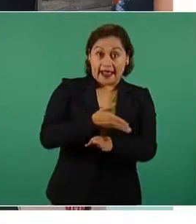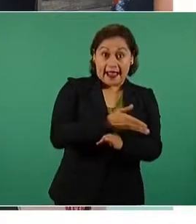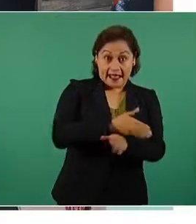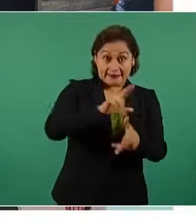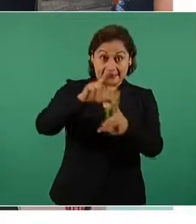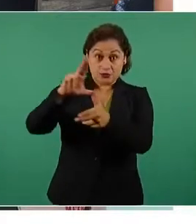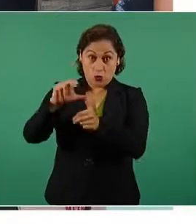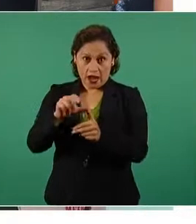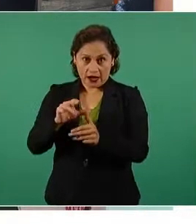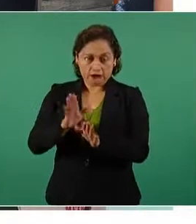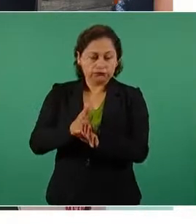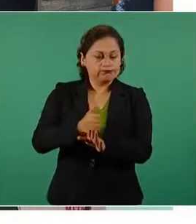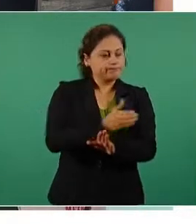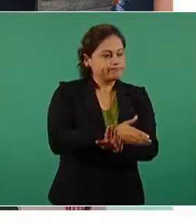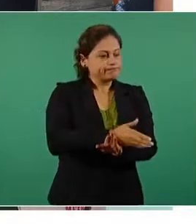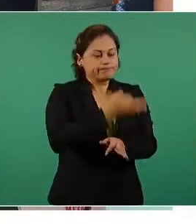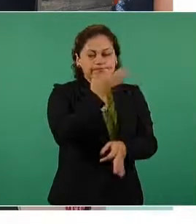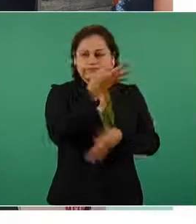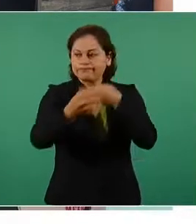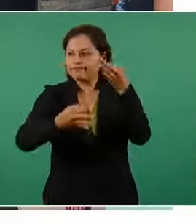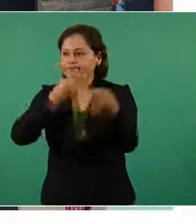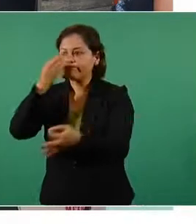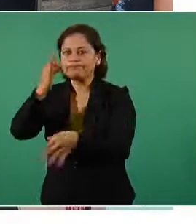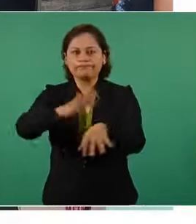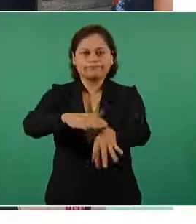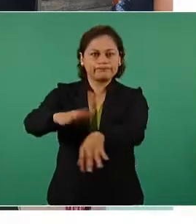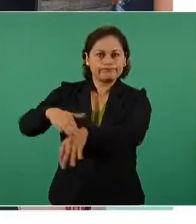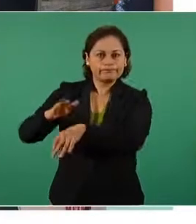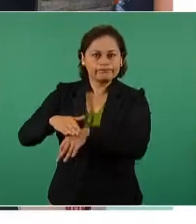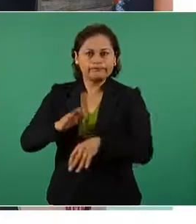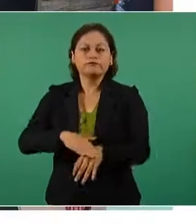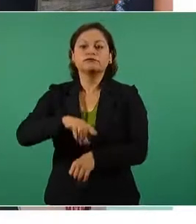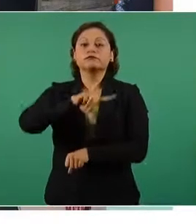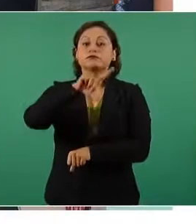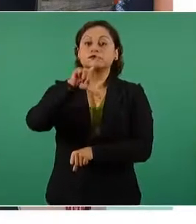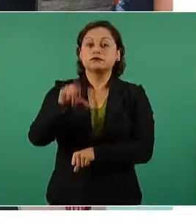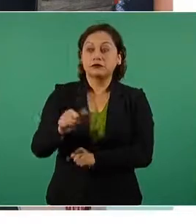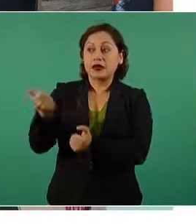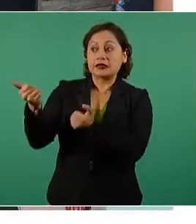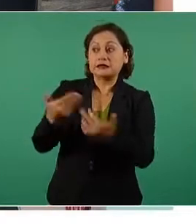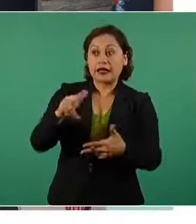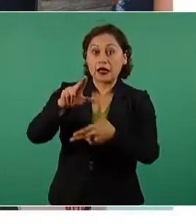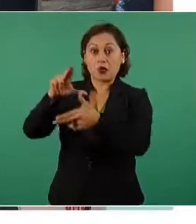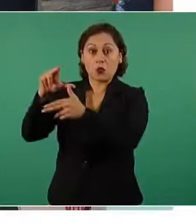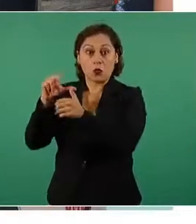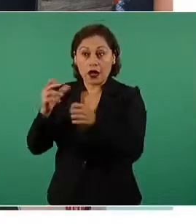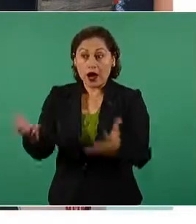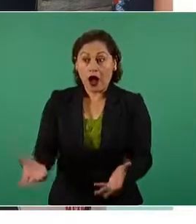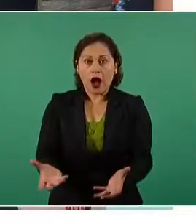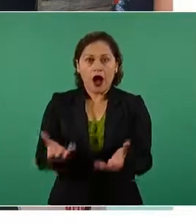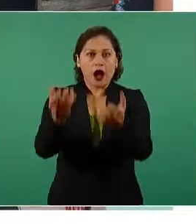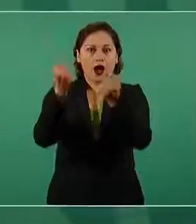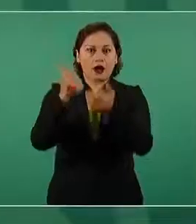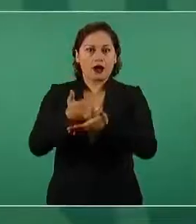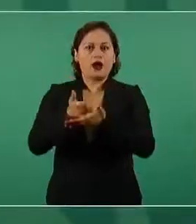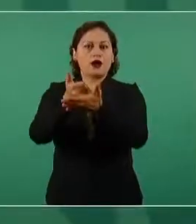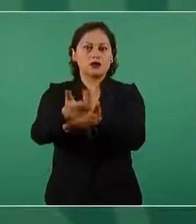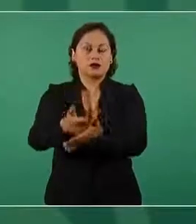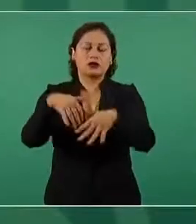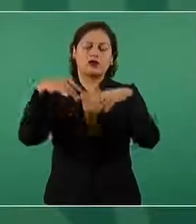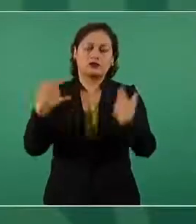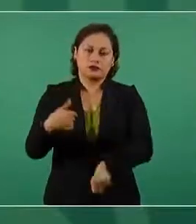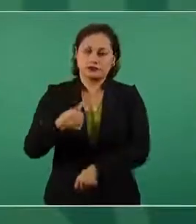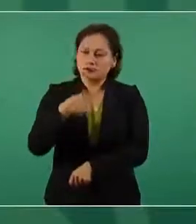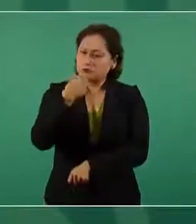la emergencia, el auxilio, que es fundamental, que repito, y perdonen, pero no me cansaré de decirlo, porque sin